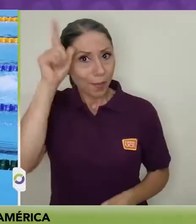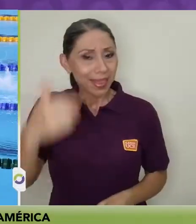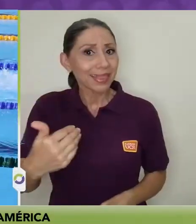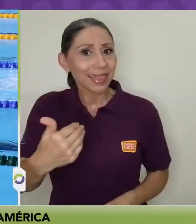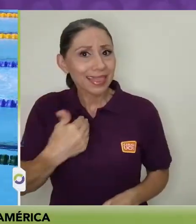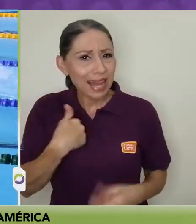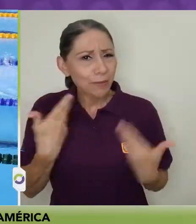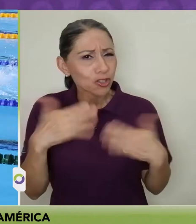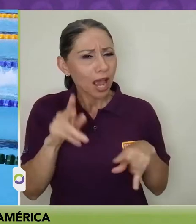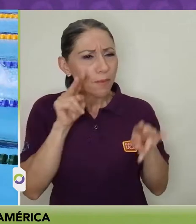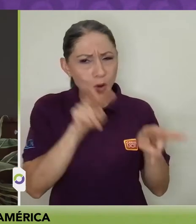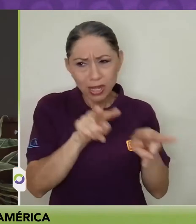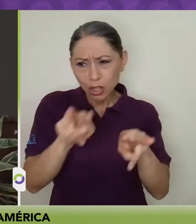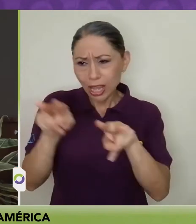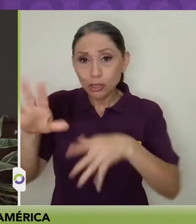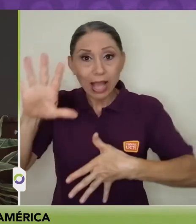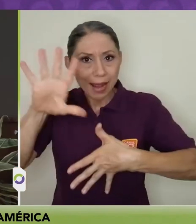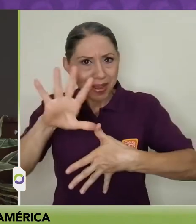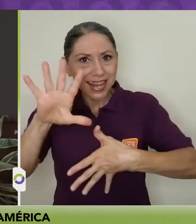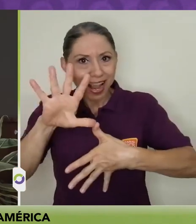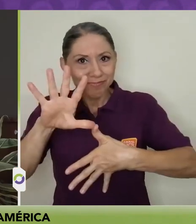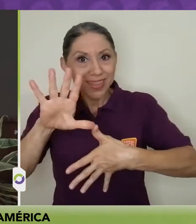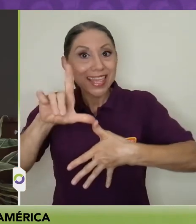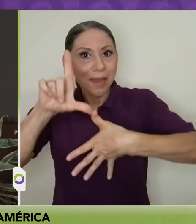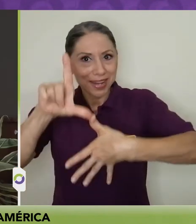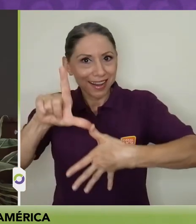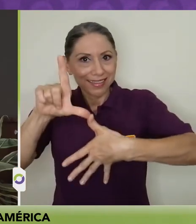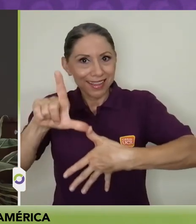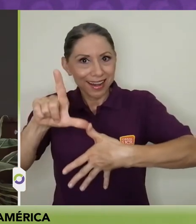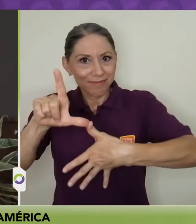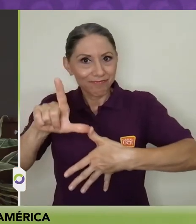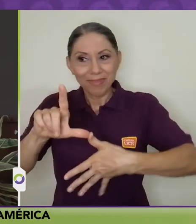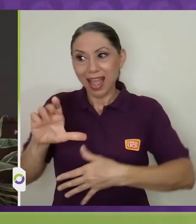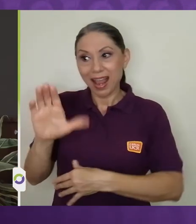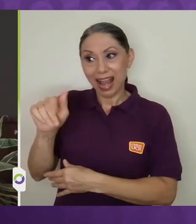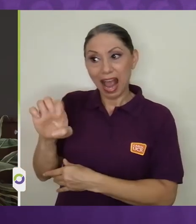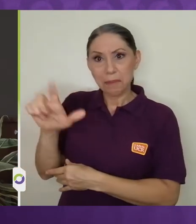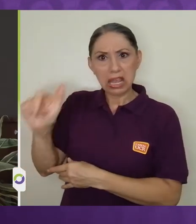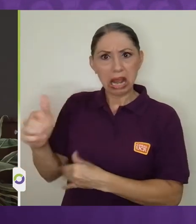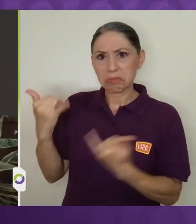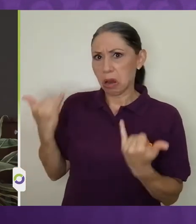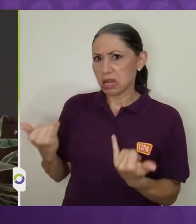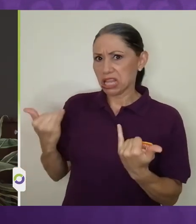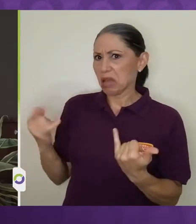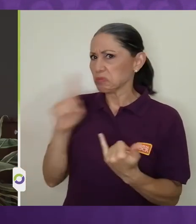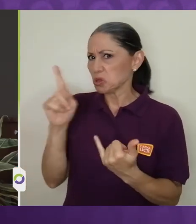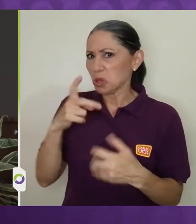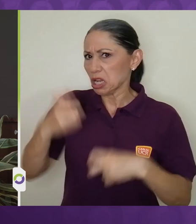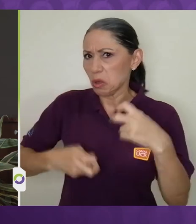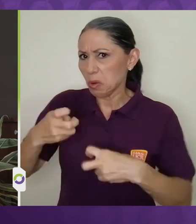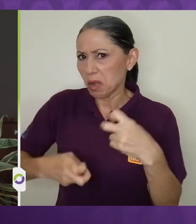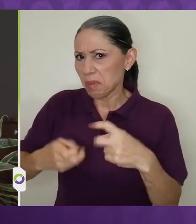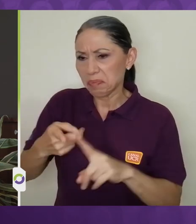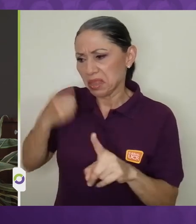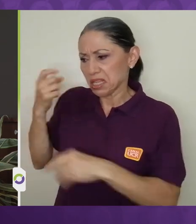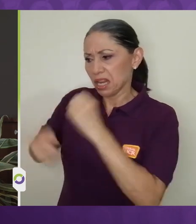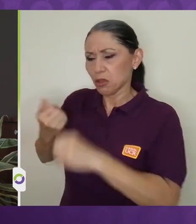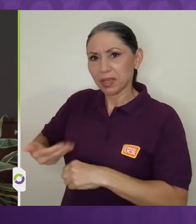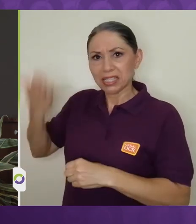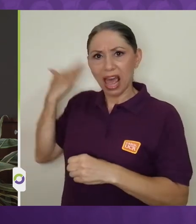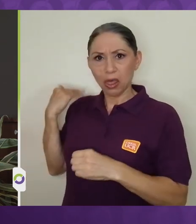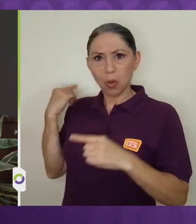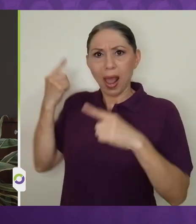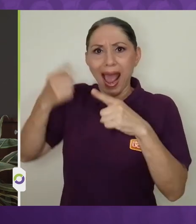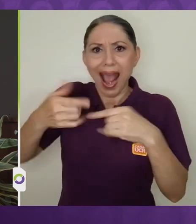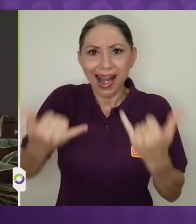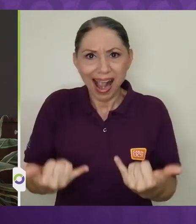Obviamente tenemos monitoreados a todo lo que es América y América Latina. En ese caso, Camila no ha tenido de momento problema del año pasado acá, a pesar de que el